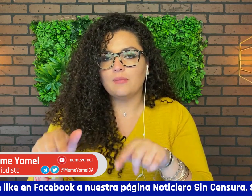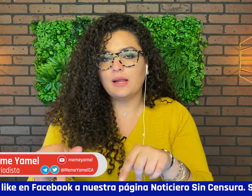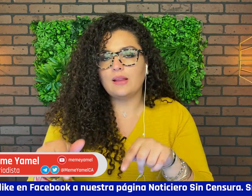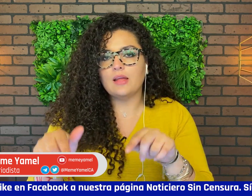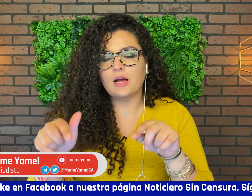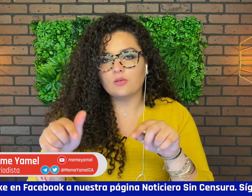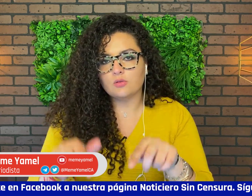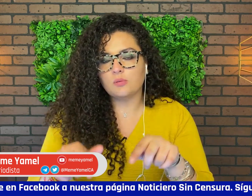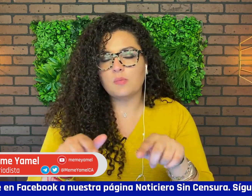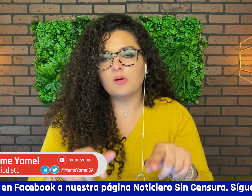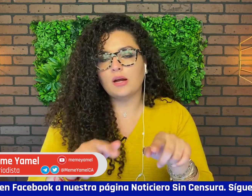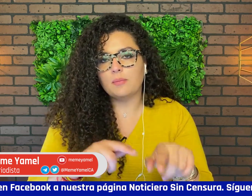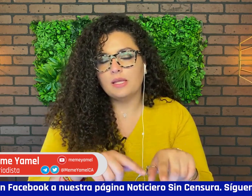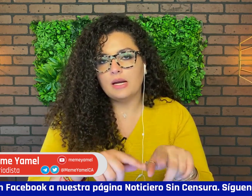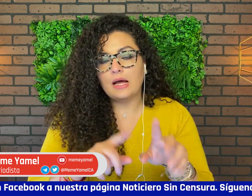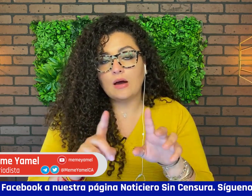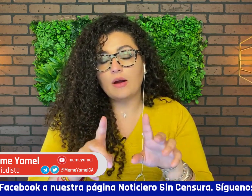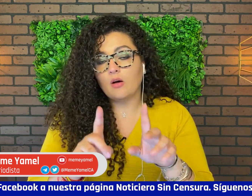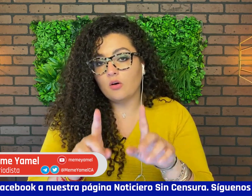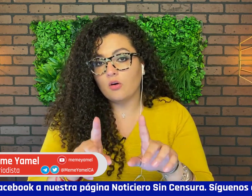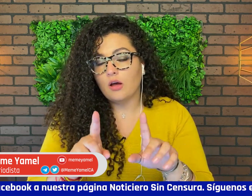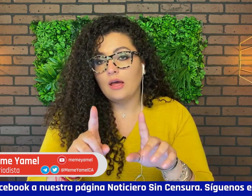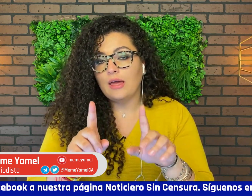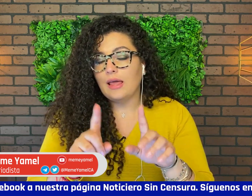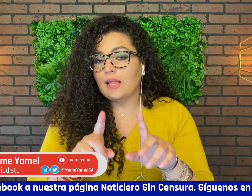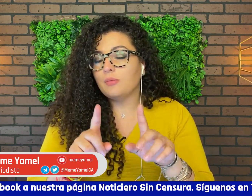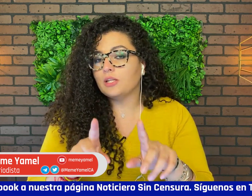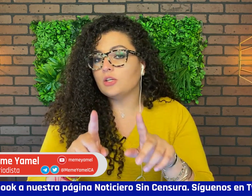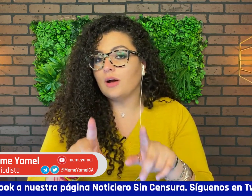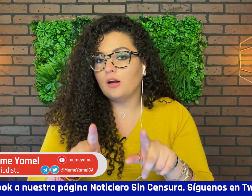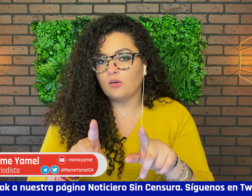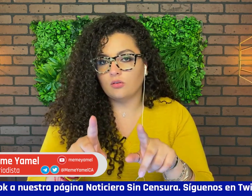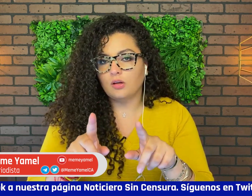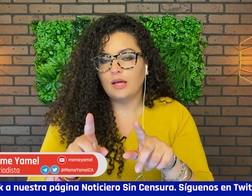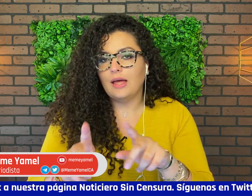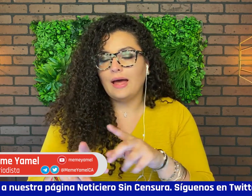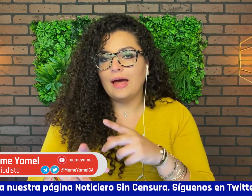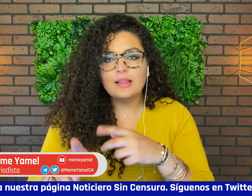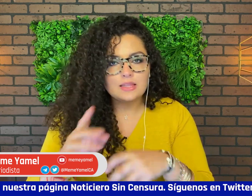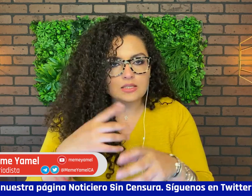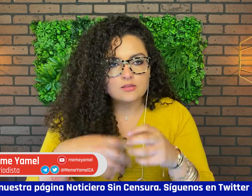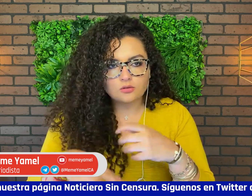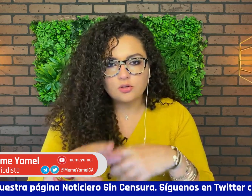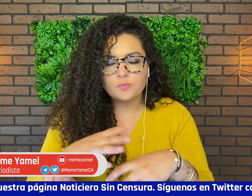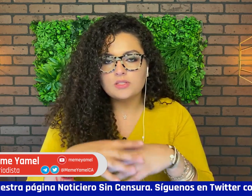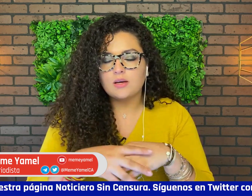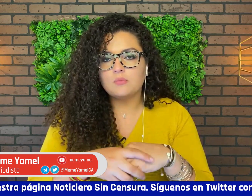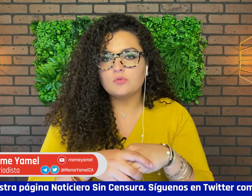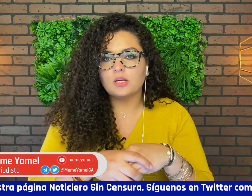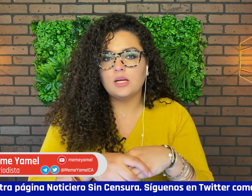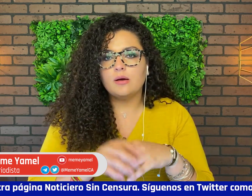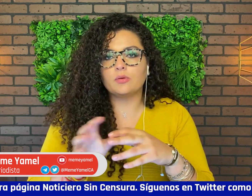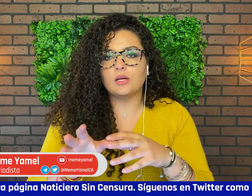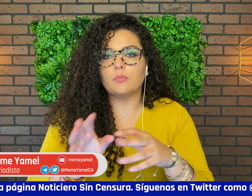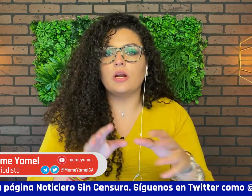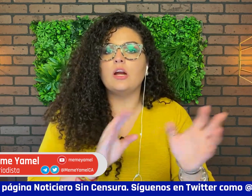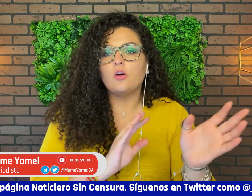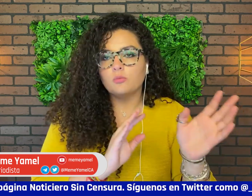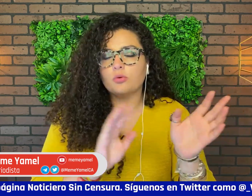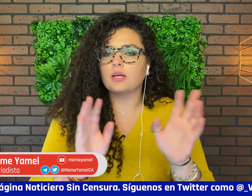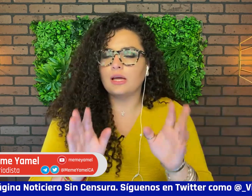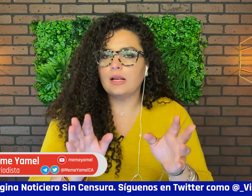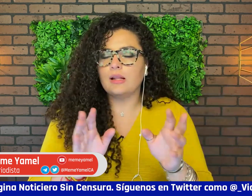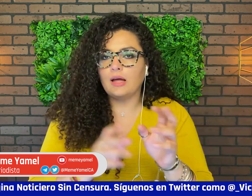a hablar de la consulta popular en la mañanera. Ahora, ojo, él advirtió algo, Antes nosotros pensábamos que él iba a votar por el